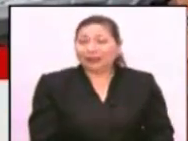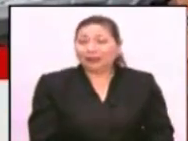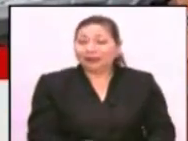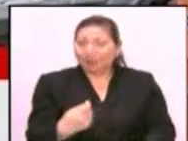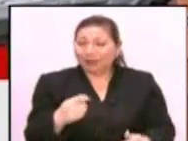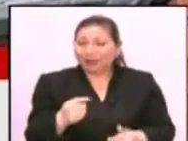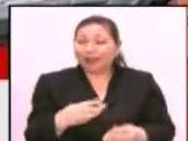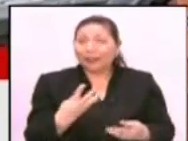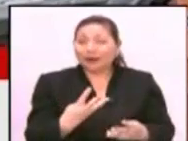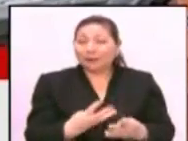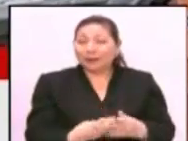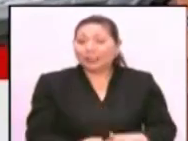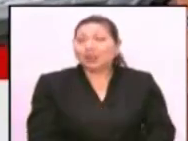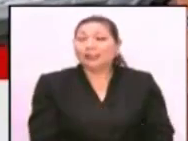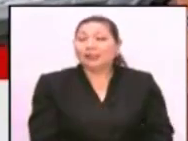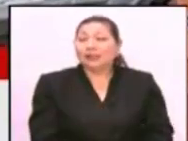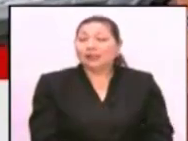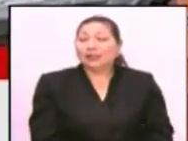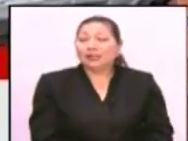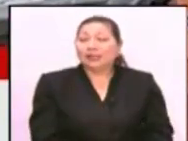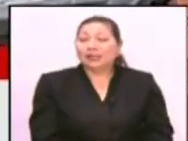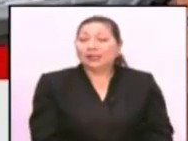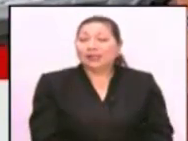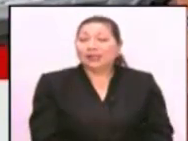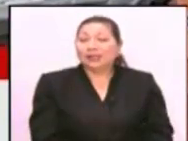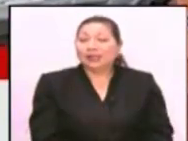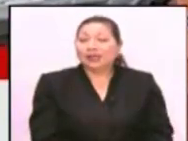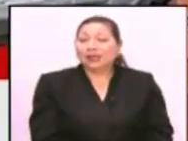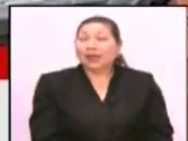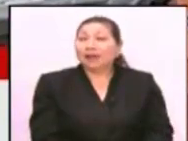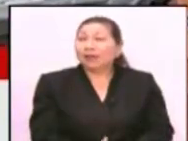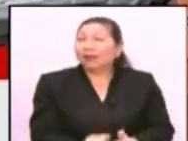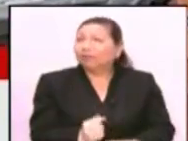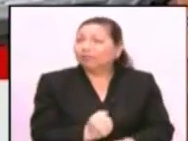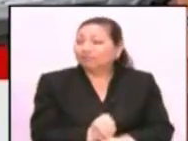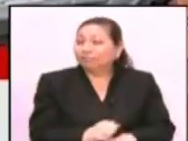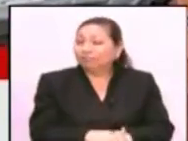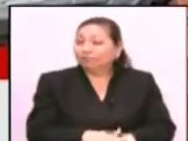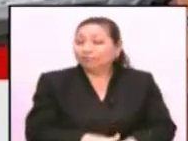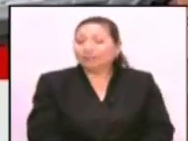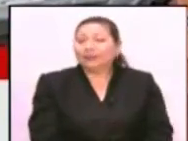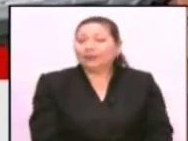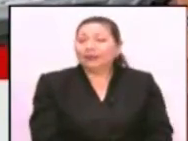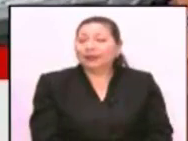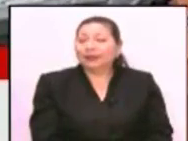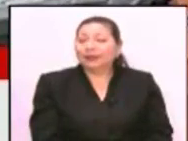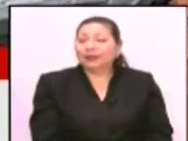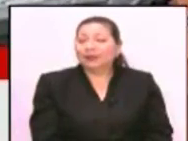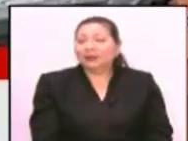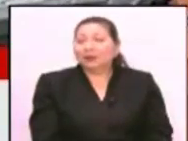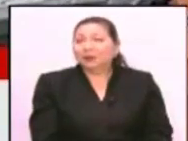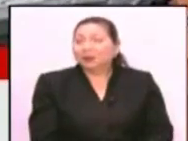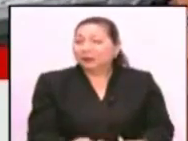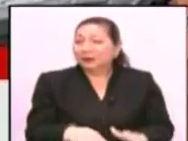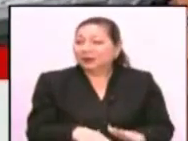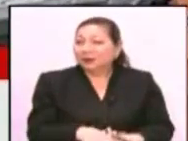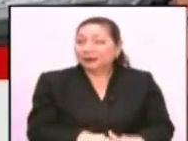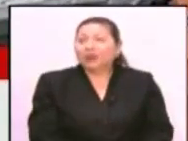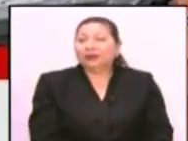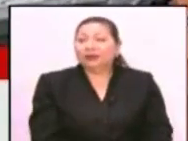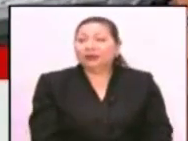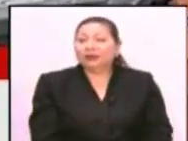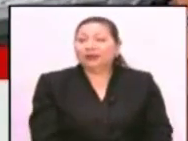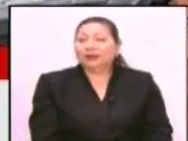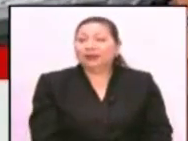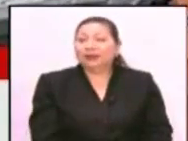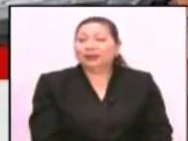censo nacional penitenciario, un censo nacional, en la que se trabajó, y esto puede ser asequible